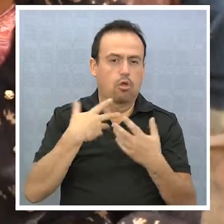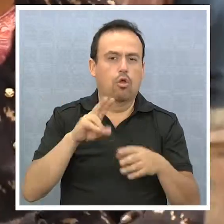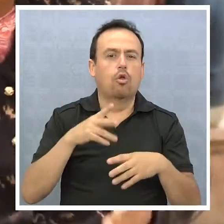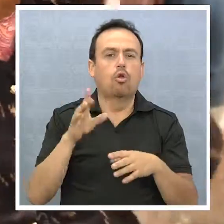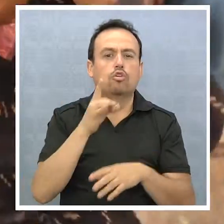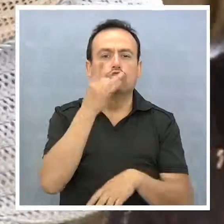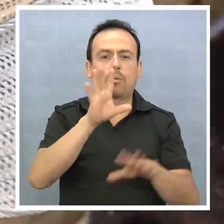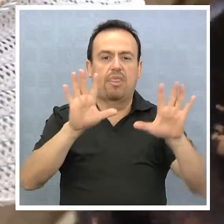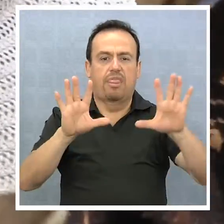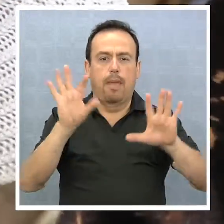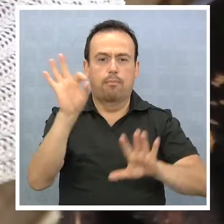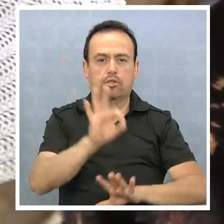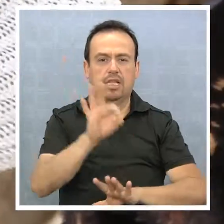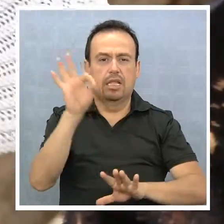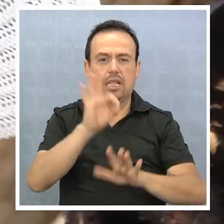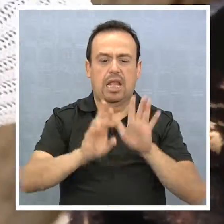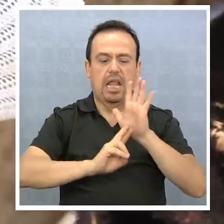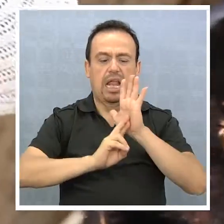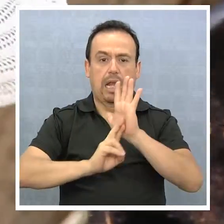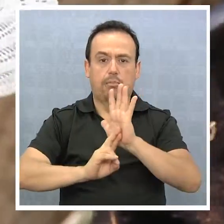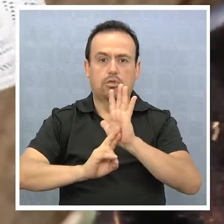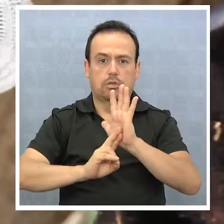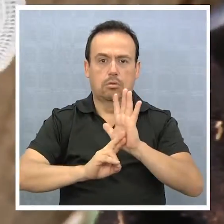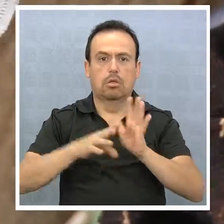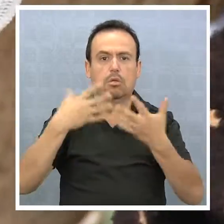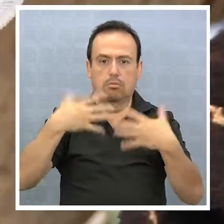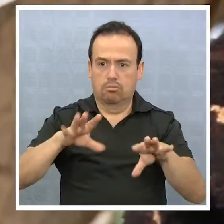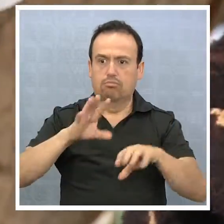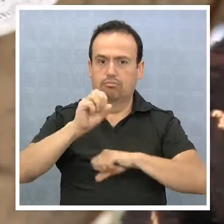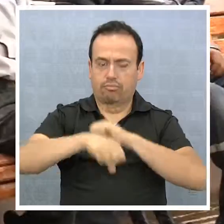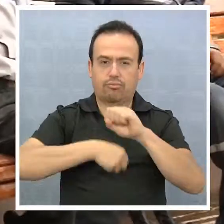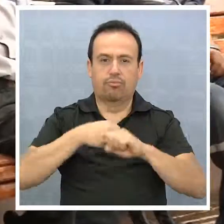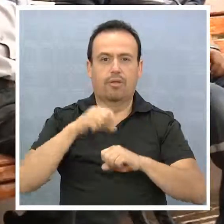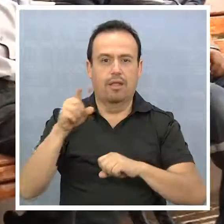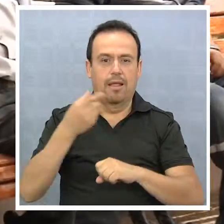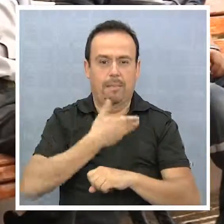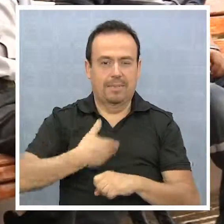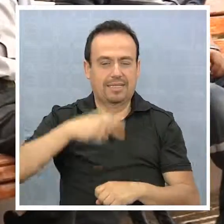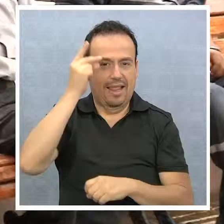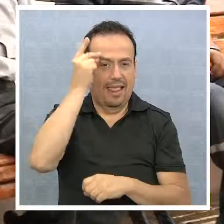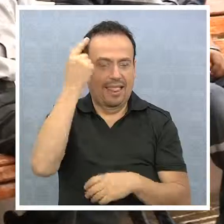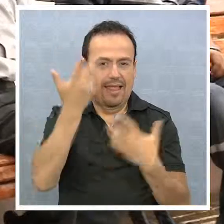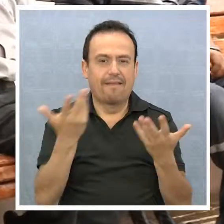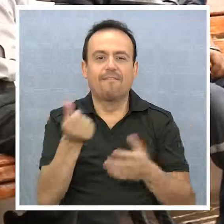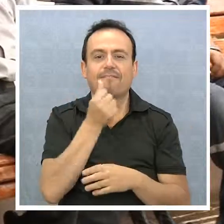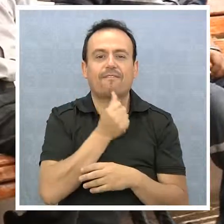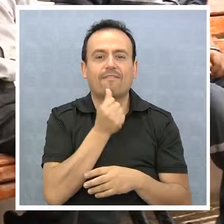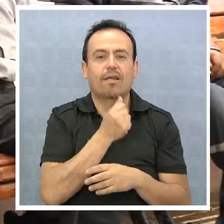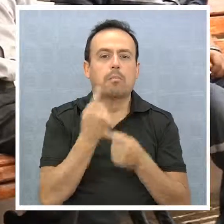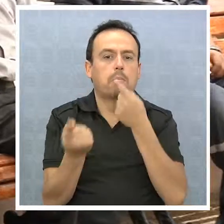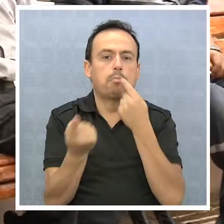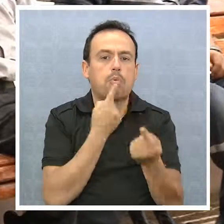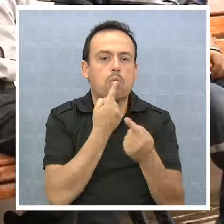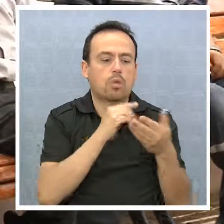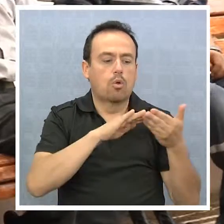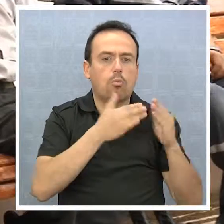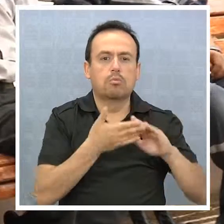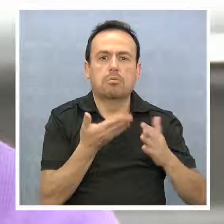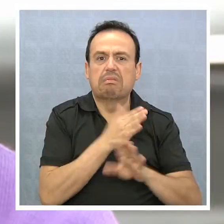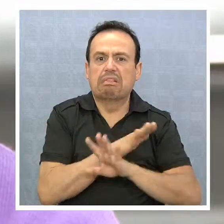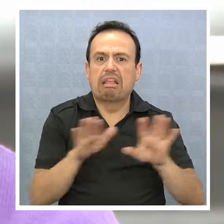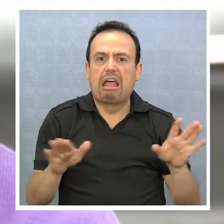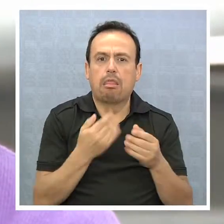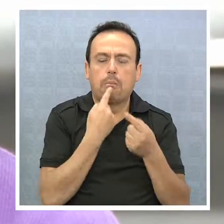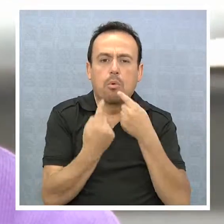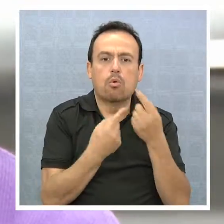año pasado sólo un 10 por ciento de representantes acogieron las iniciativas del ejecutivo por la falta de consulta a las